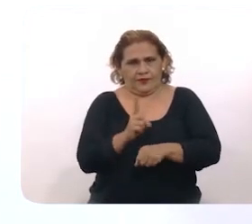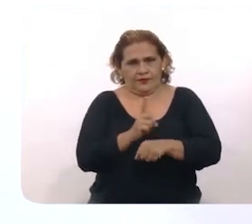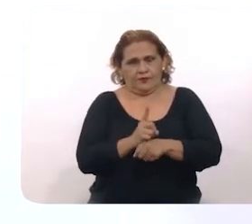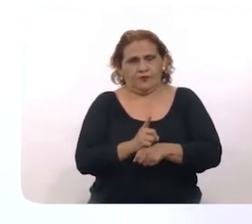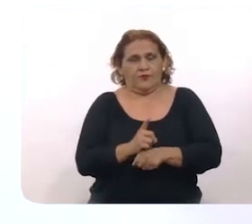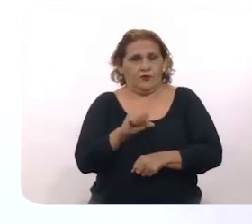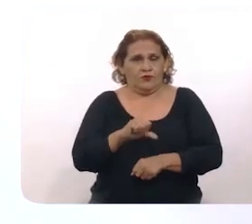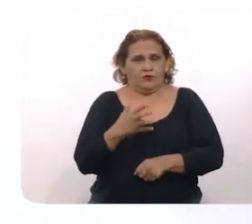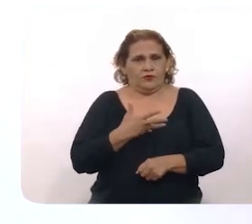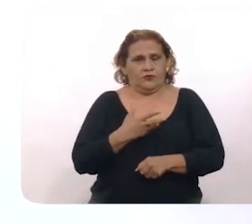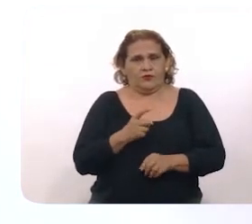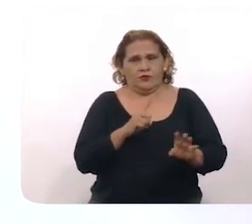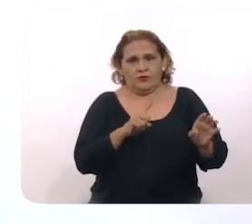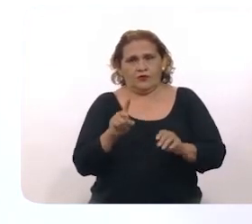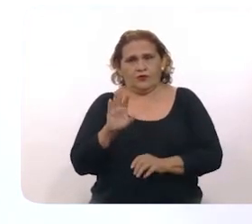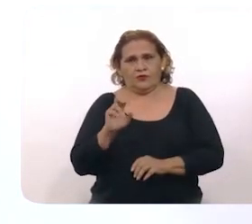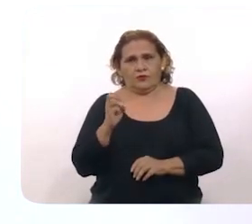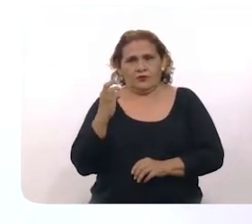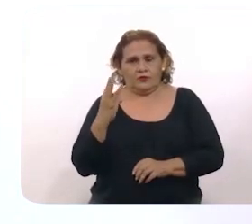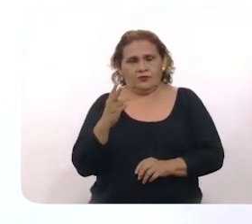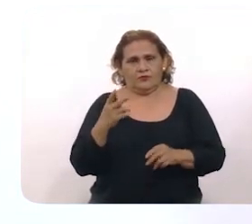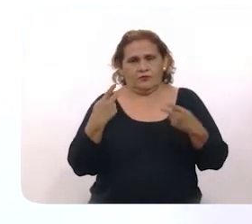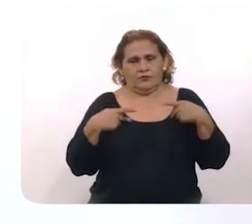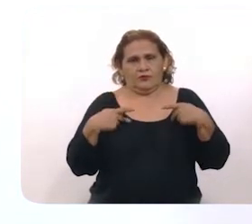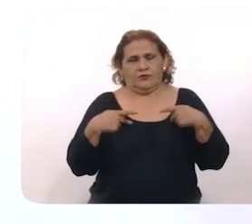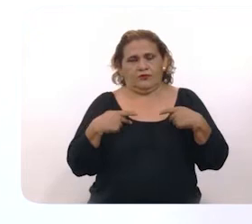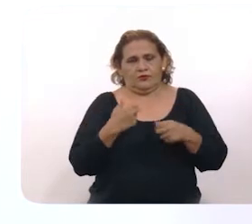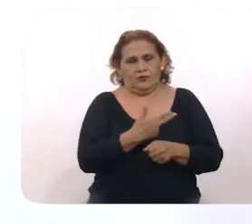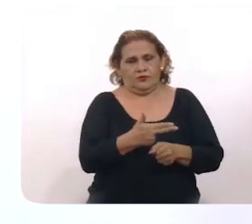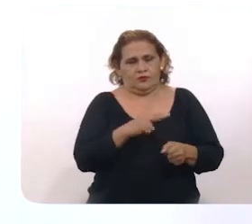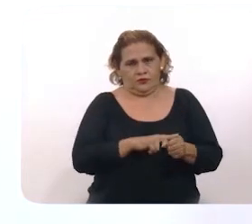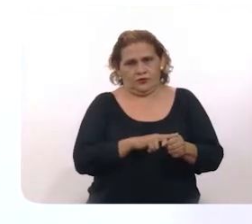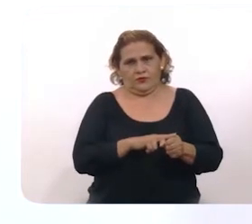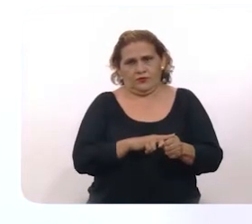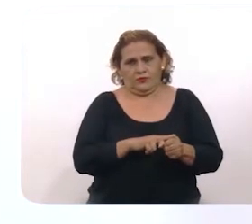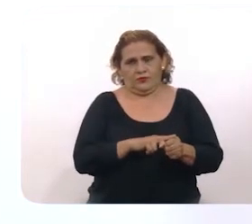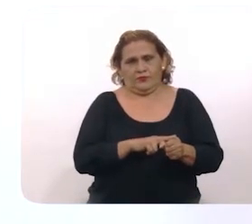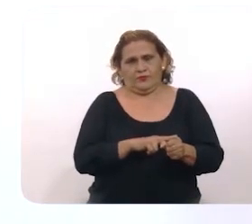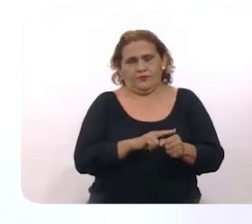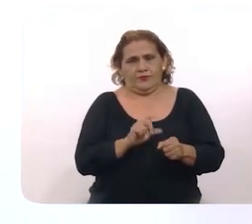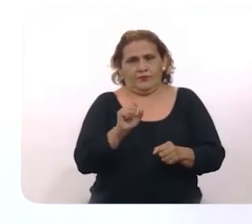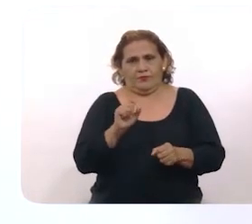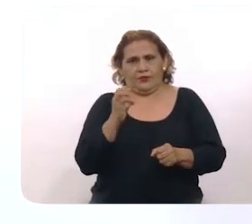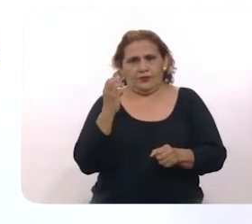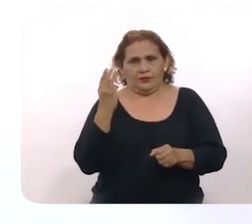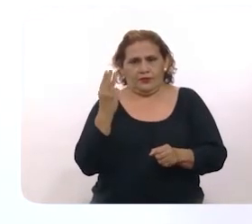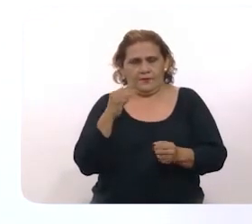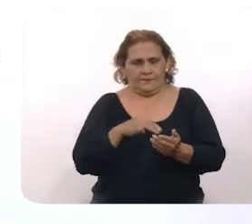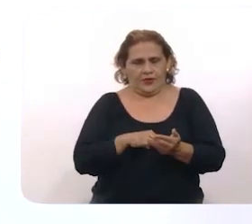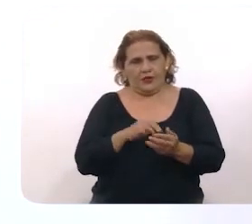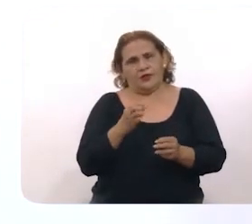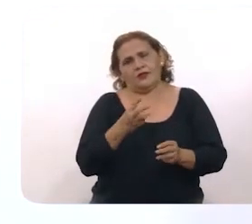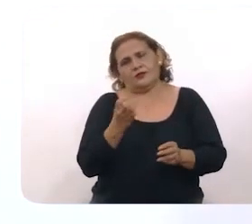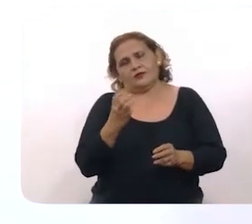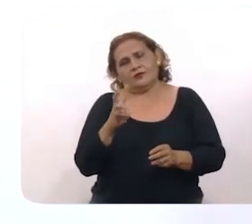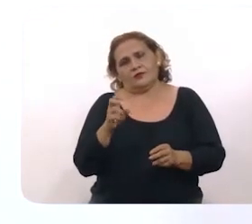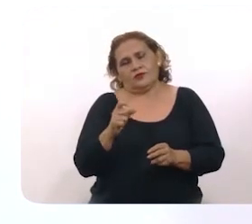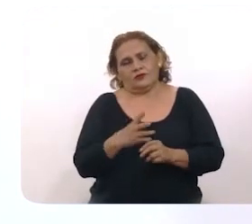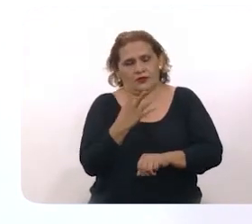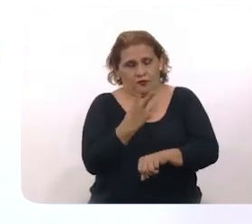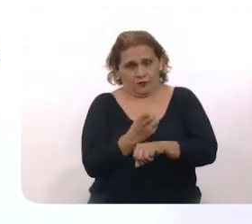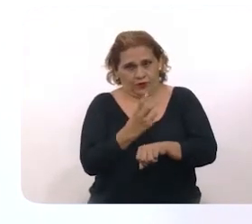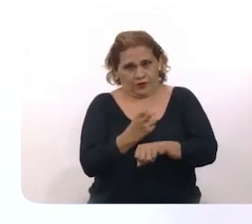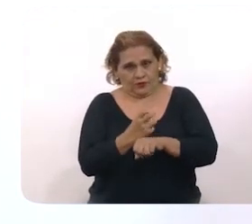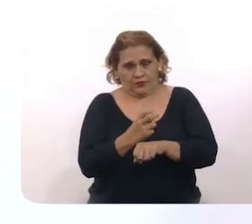El día de hoy tenemos 153 pacientes en hospitales públicos. 20,361 pacientes ya se